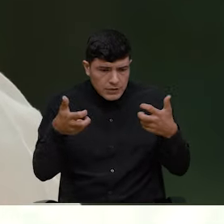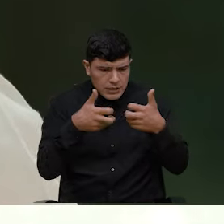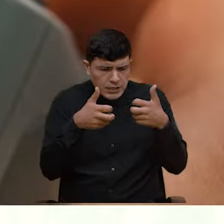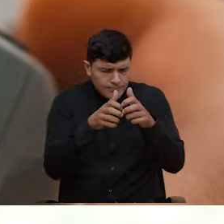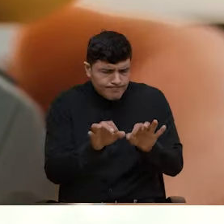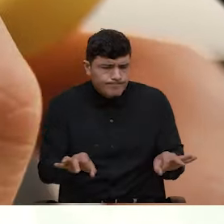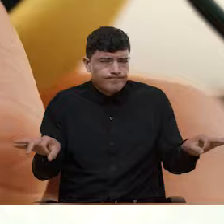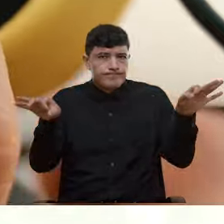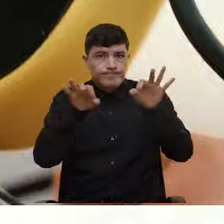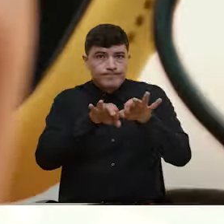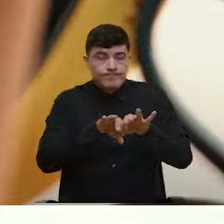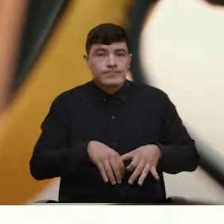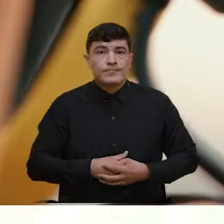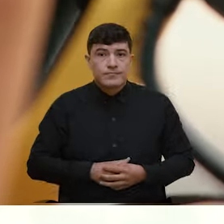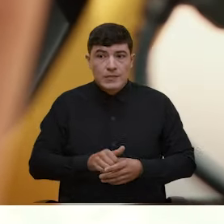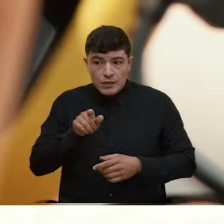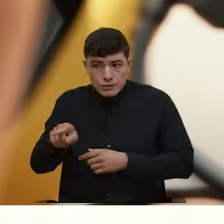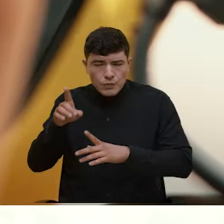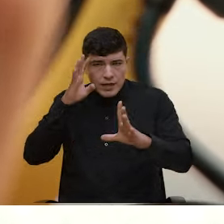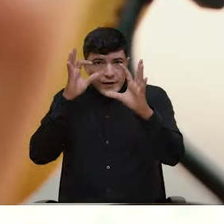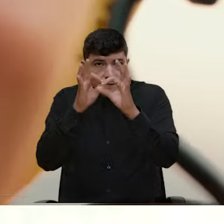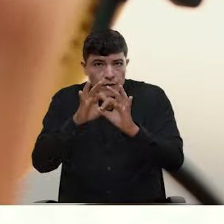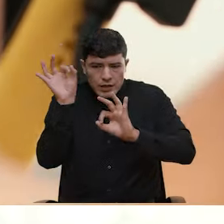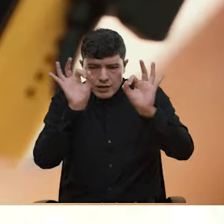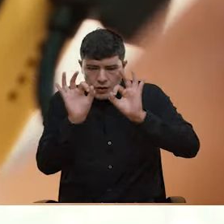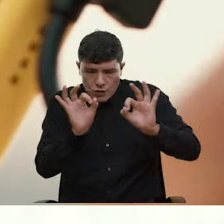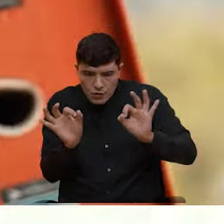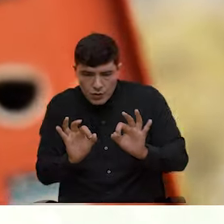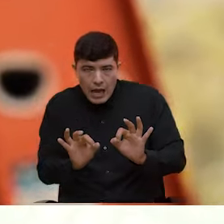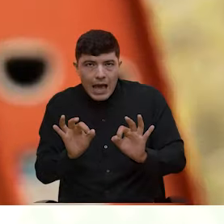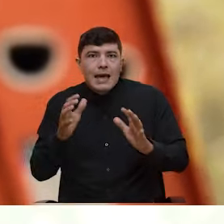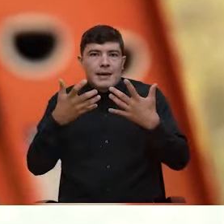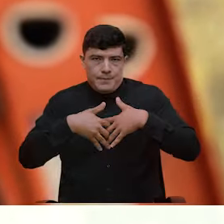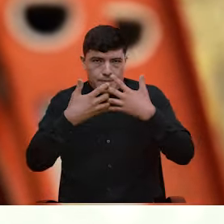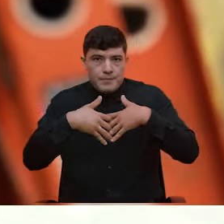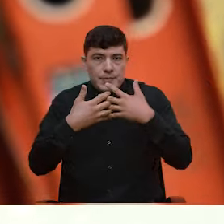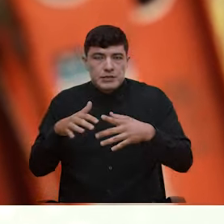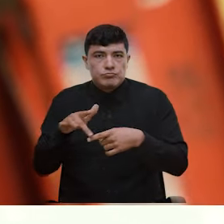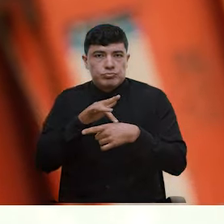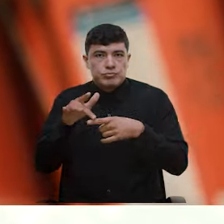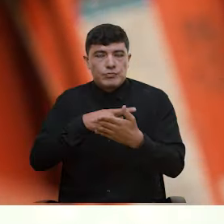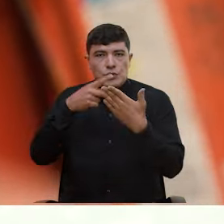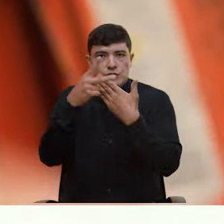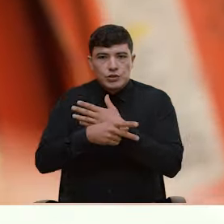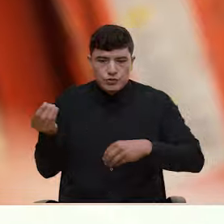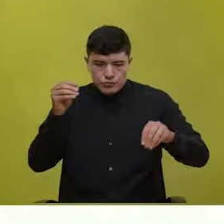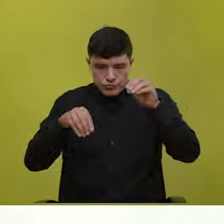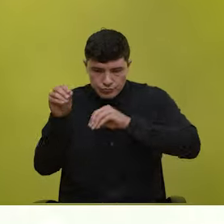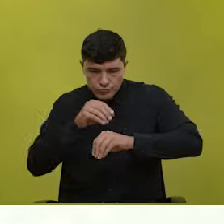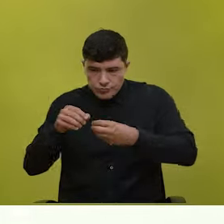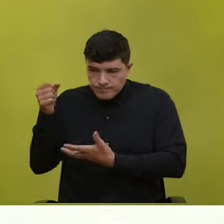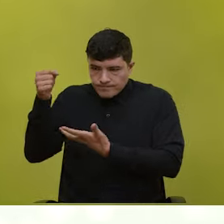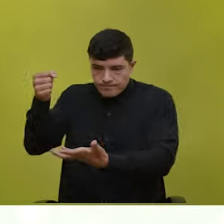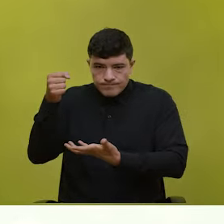este propósito organizacional, la empresa genera y ejecuta proyectos de inversión enfocados en las nuevas tecnologías,